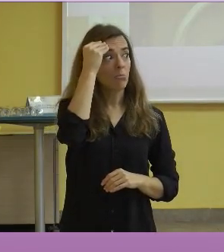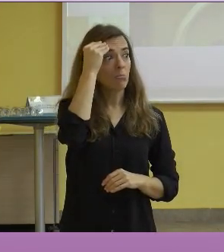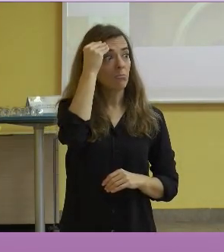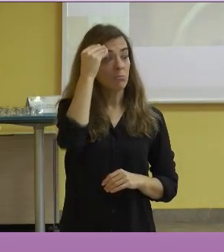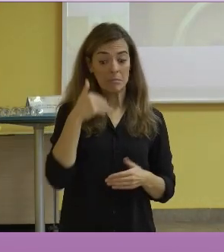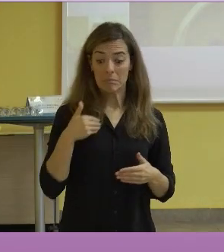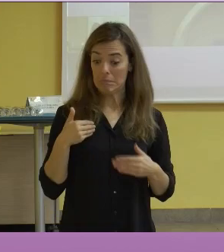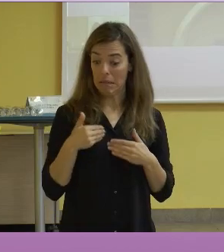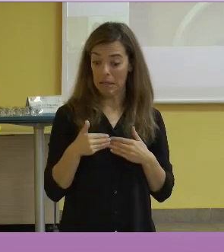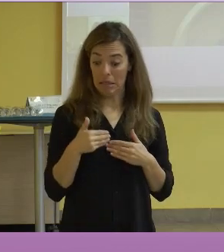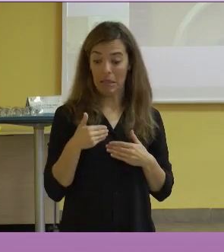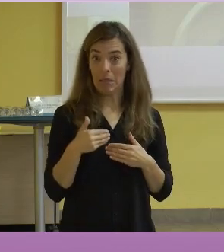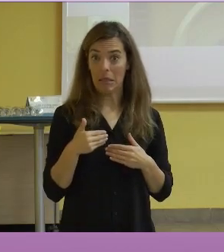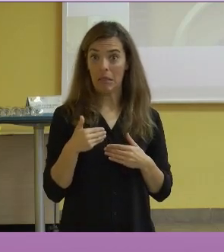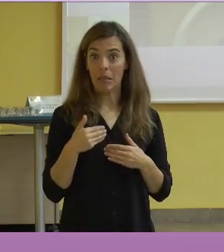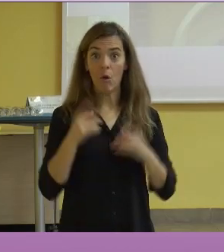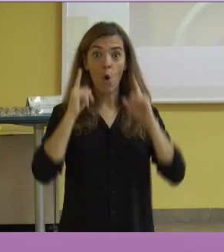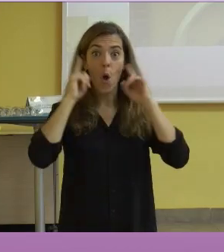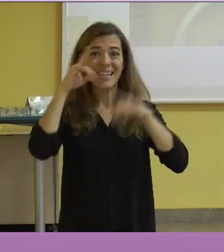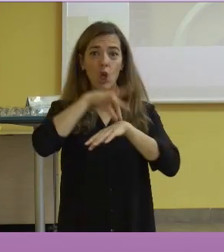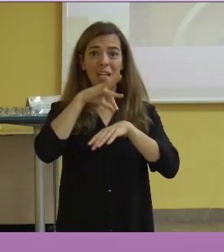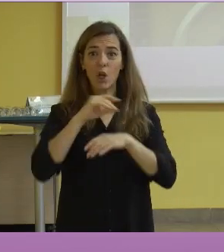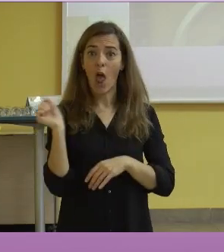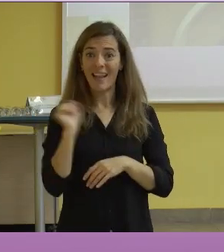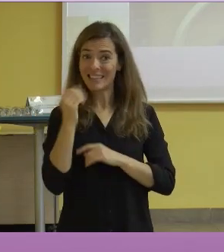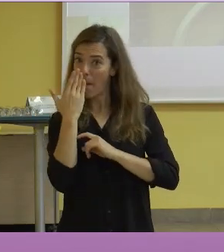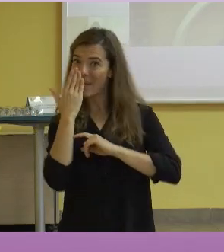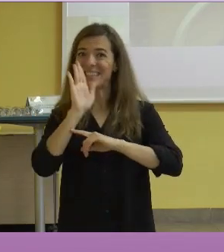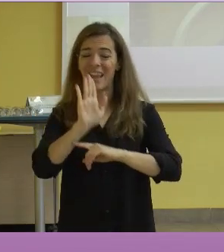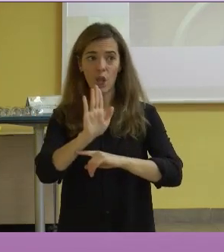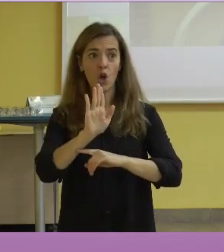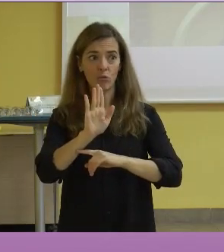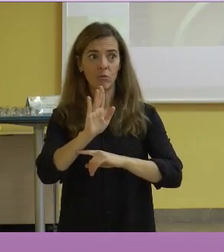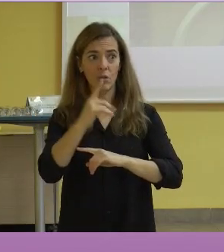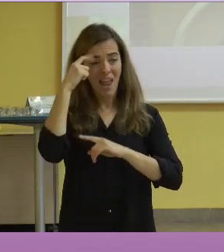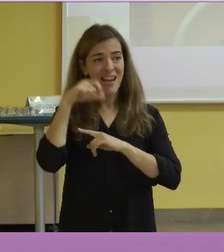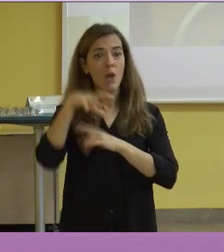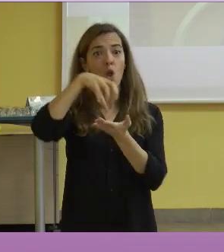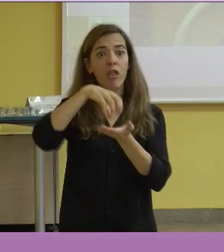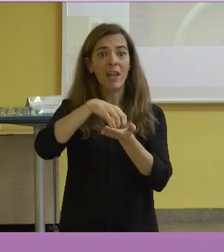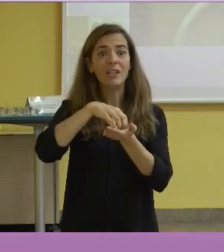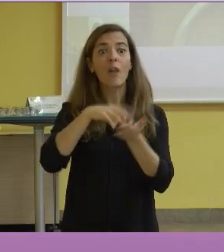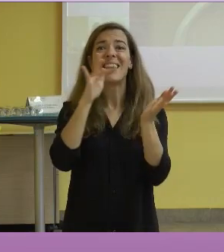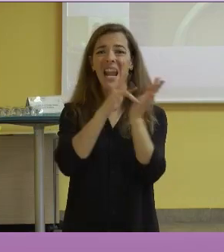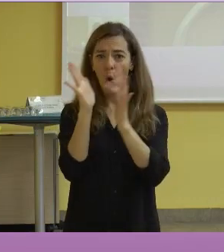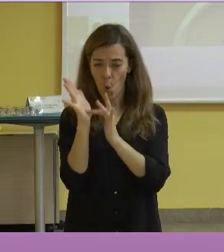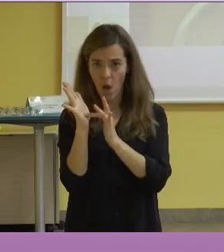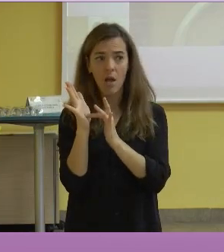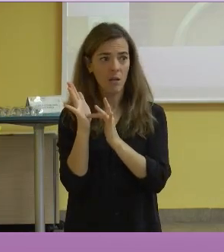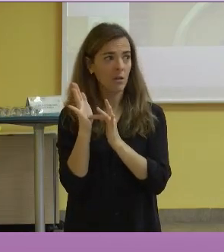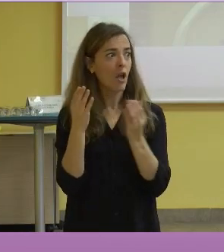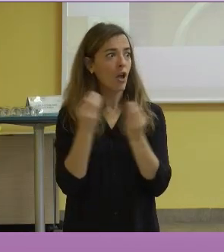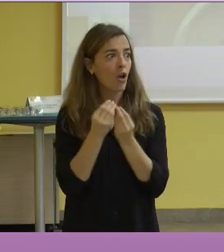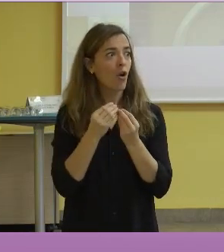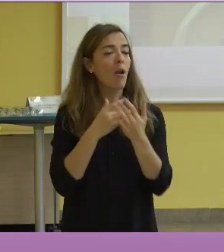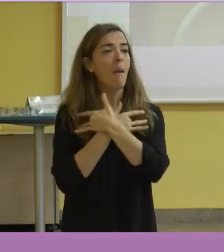en breves ya la presentación de un caso clínico de ataxias del Neurocentro La Laguna, con Vanessa Jerez